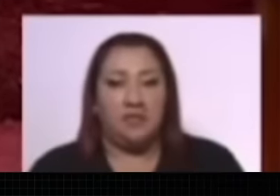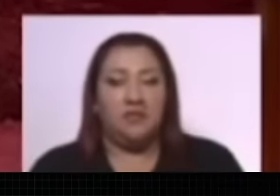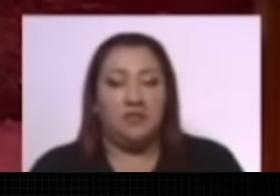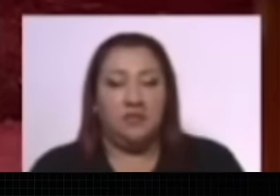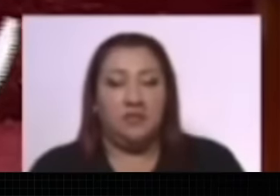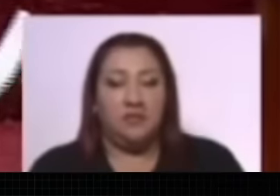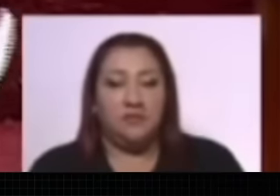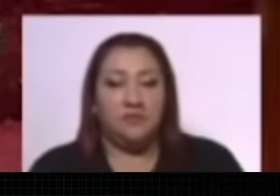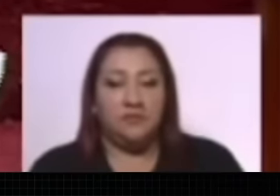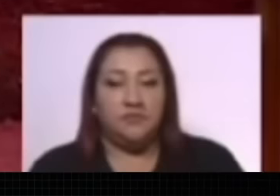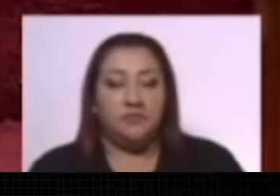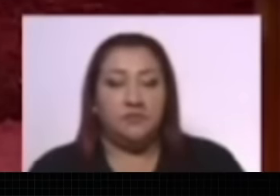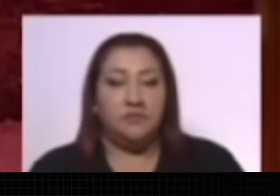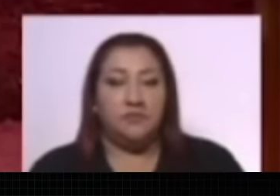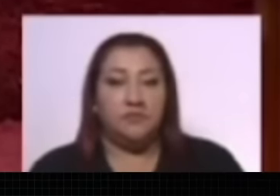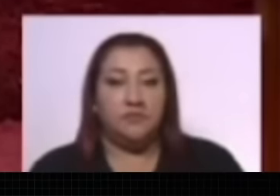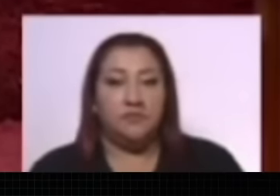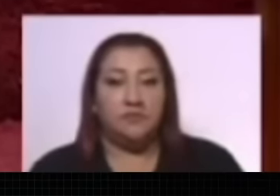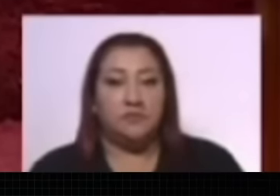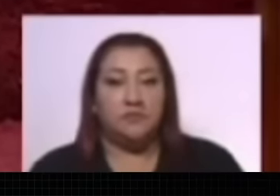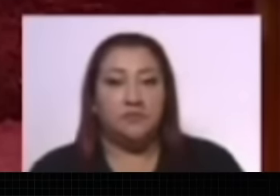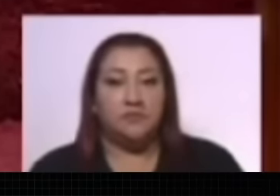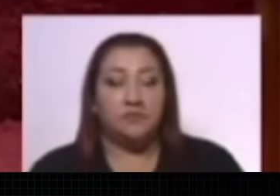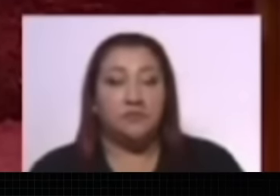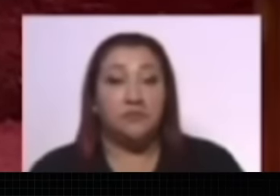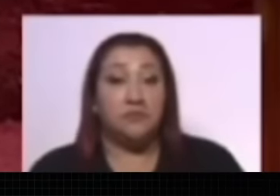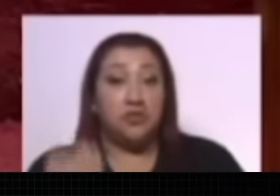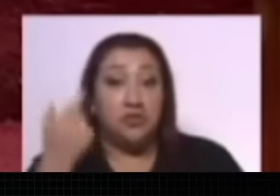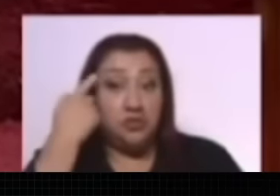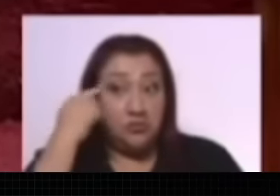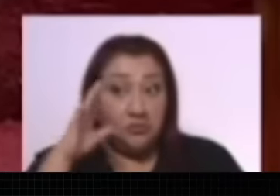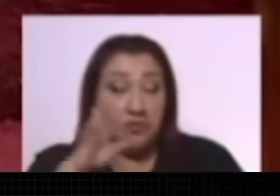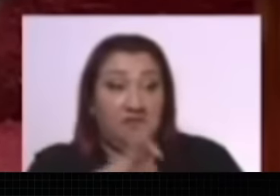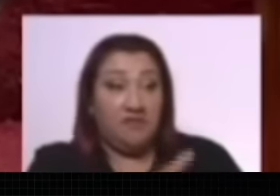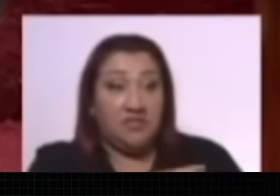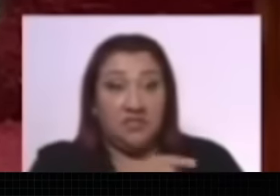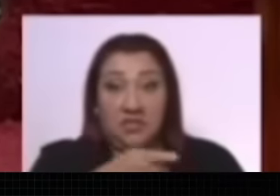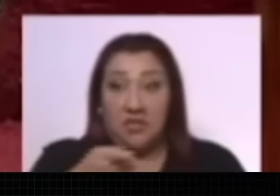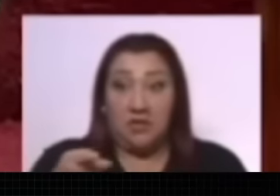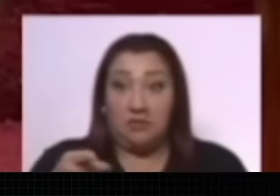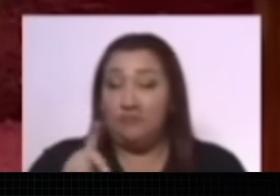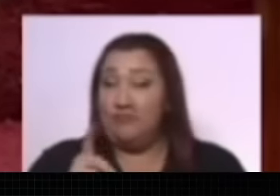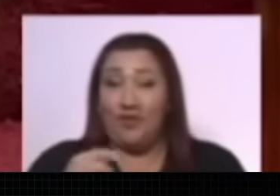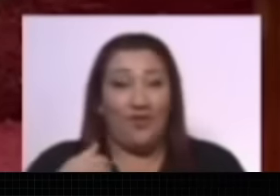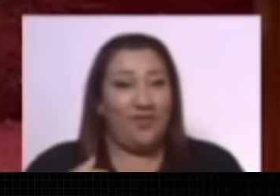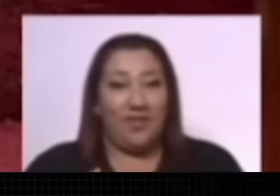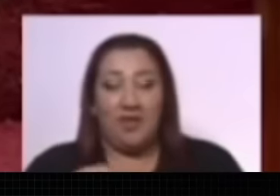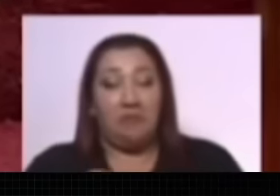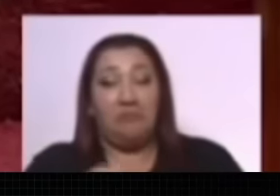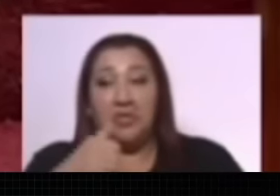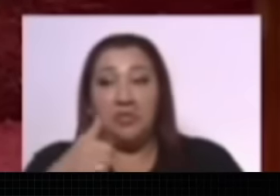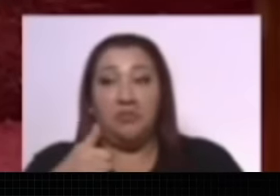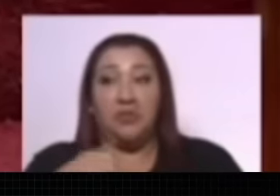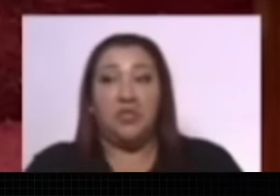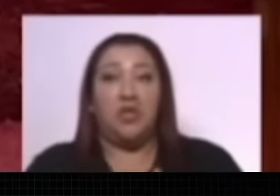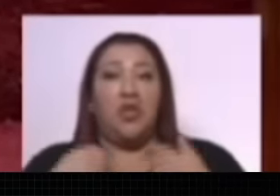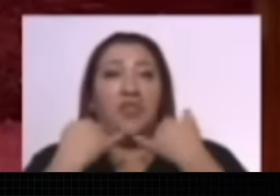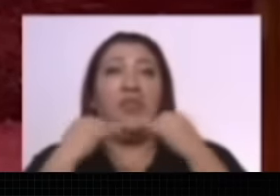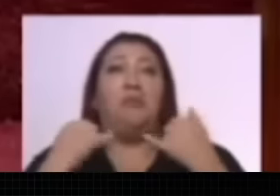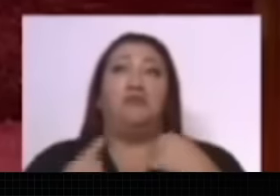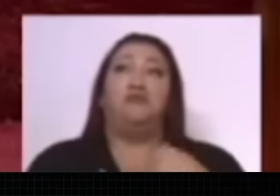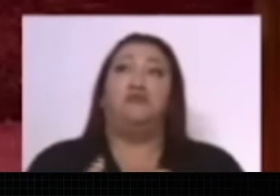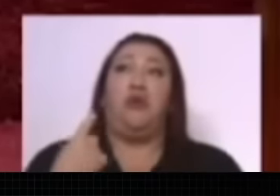lo jurisdiccional. Que yo sepa, los fiscales no gozan del principio de